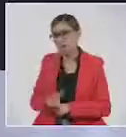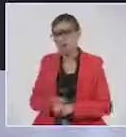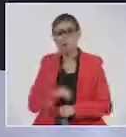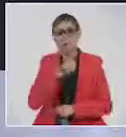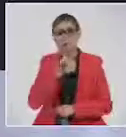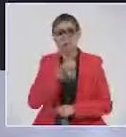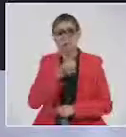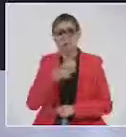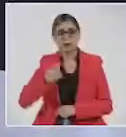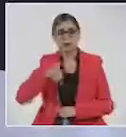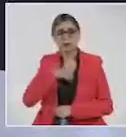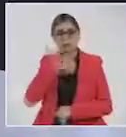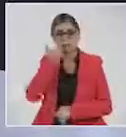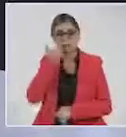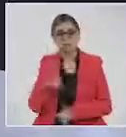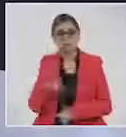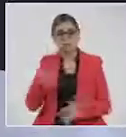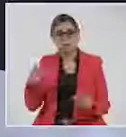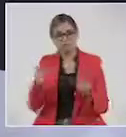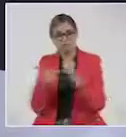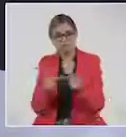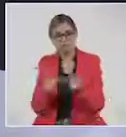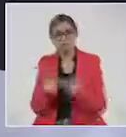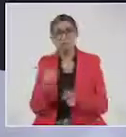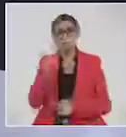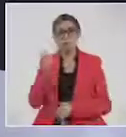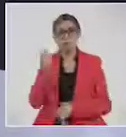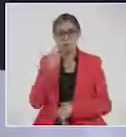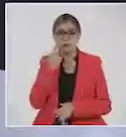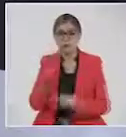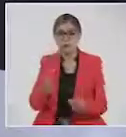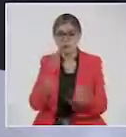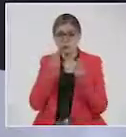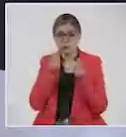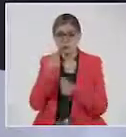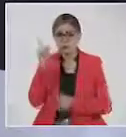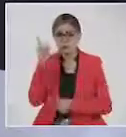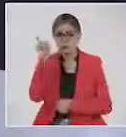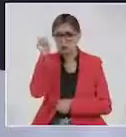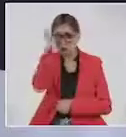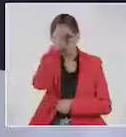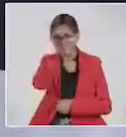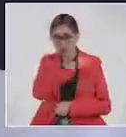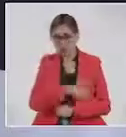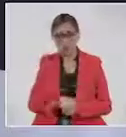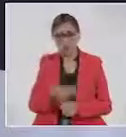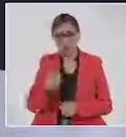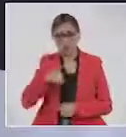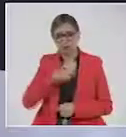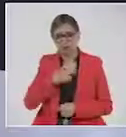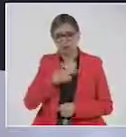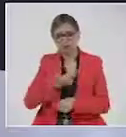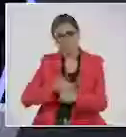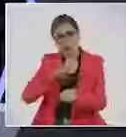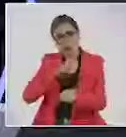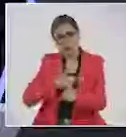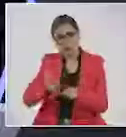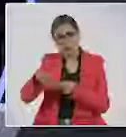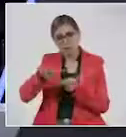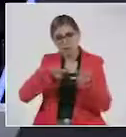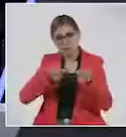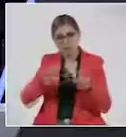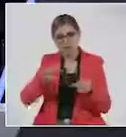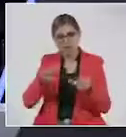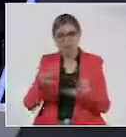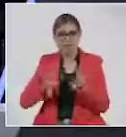forma pues muy concisa fue todo un reto, porque precisamente fue un trabajo que autogestionamos nosotros en un contexto,